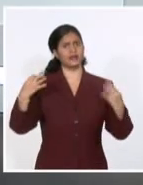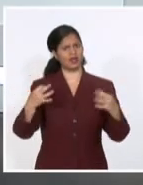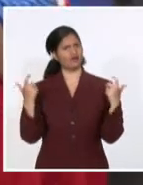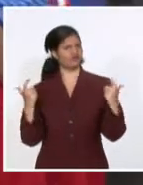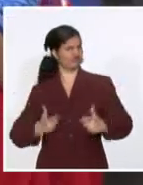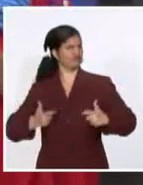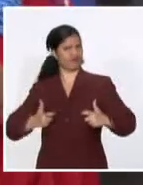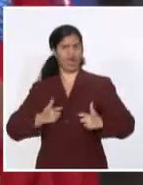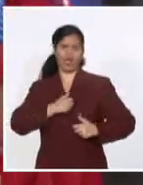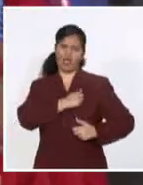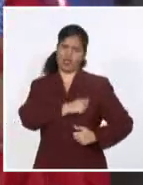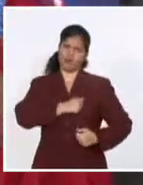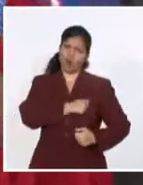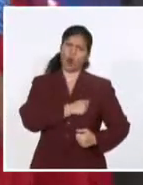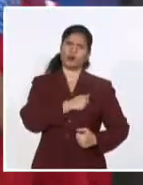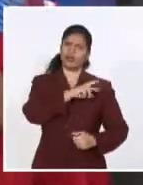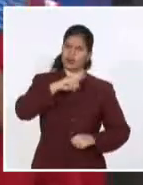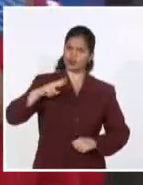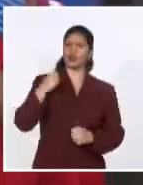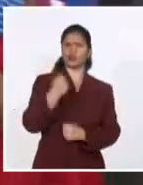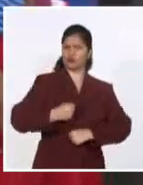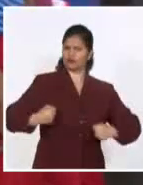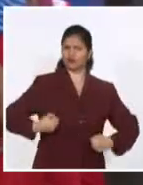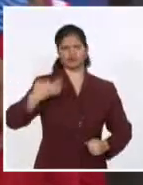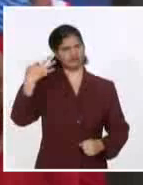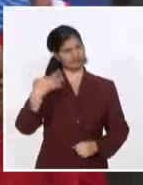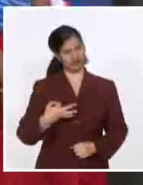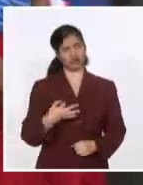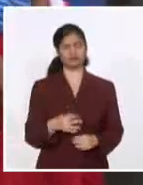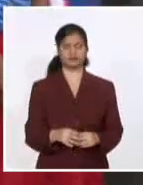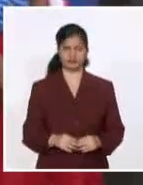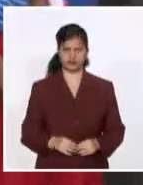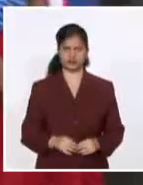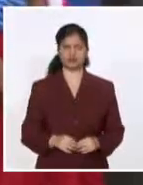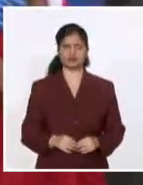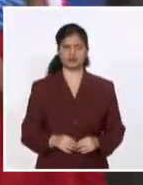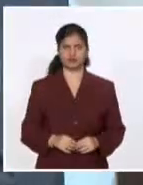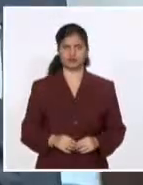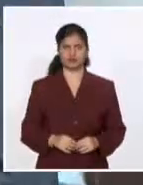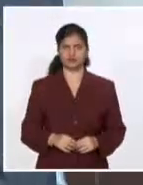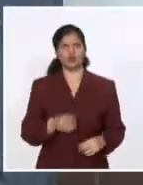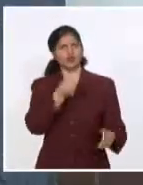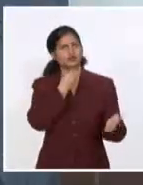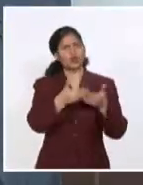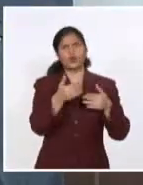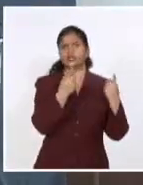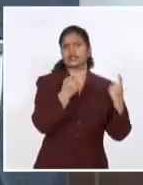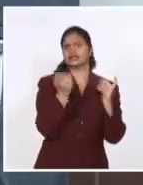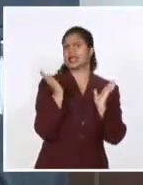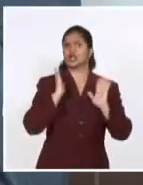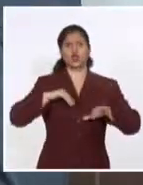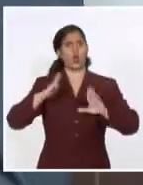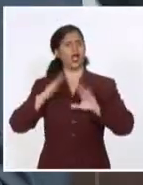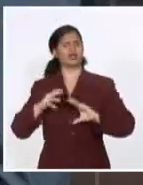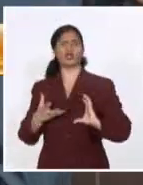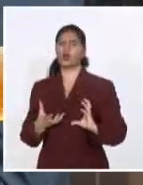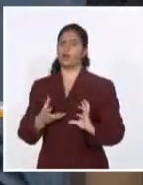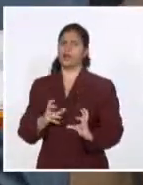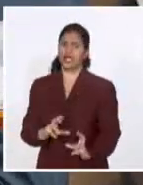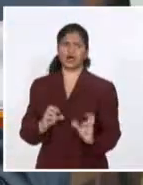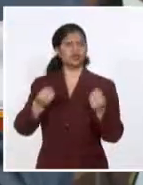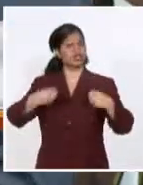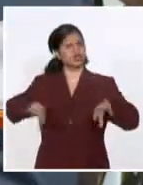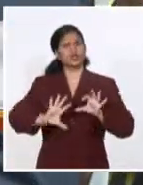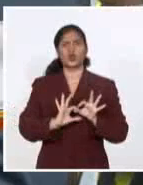patria independientemente de las necesidades independientemente de todo lo que hemos vivido en estos últimos tiempos pues tien un